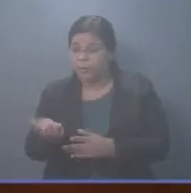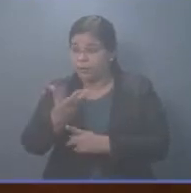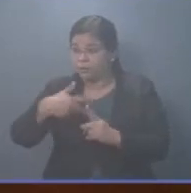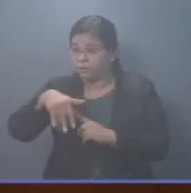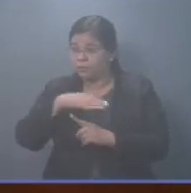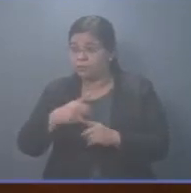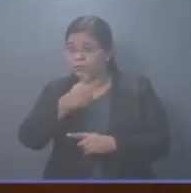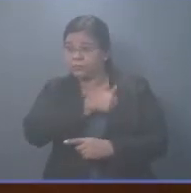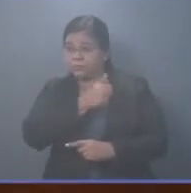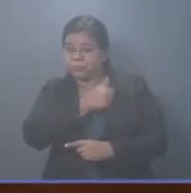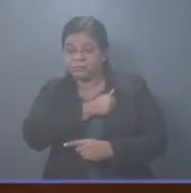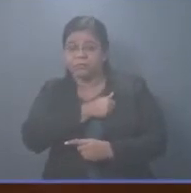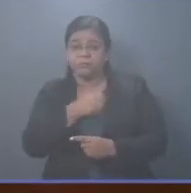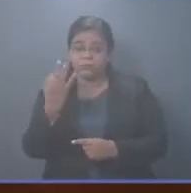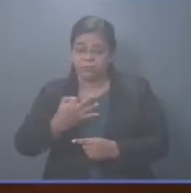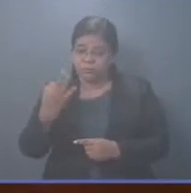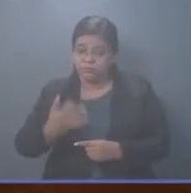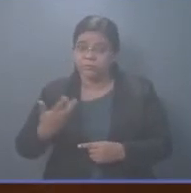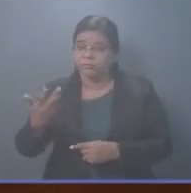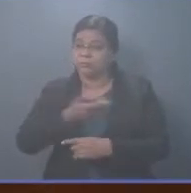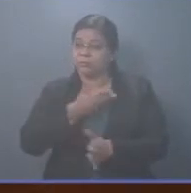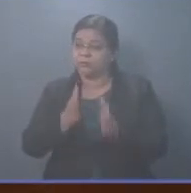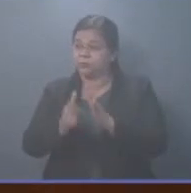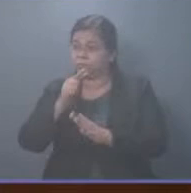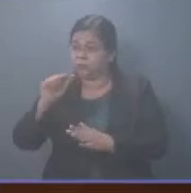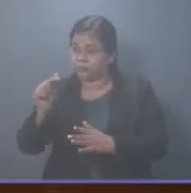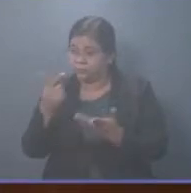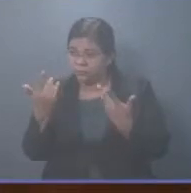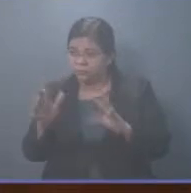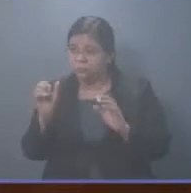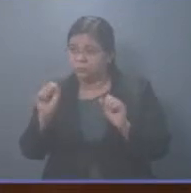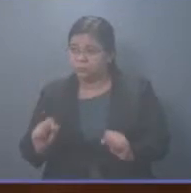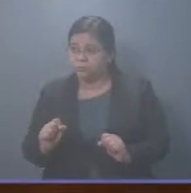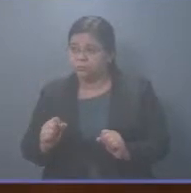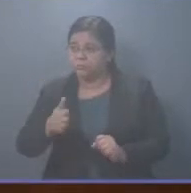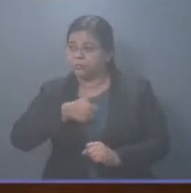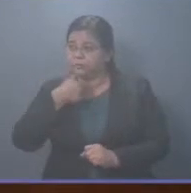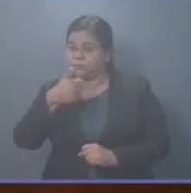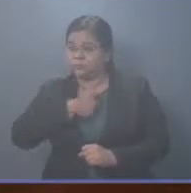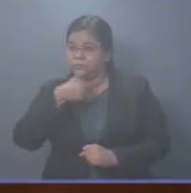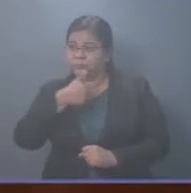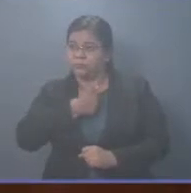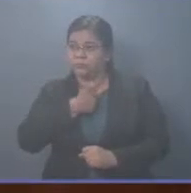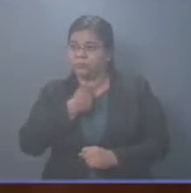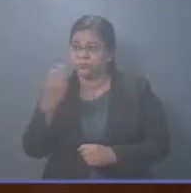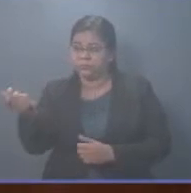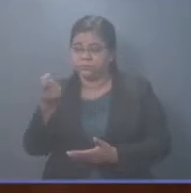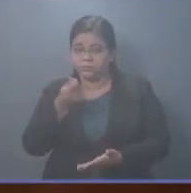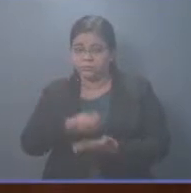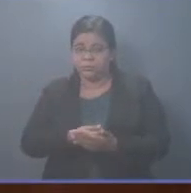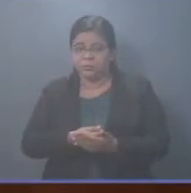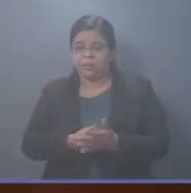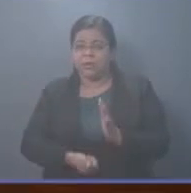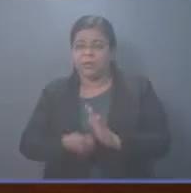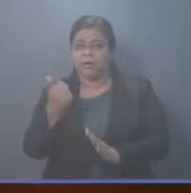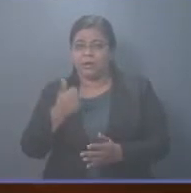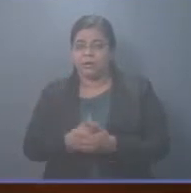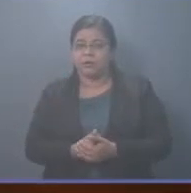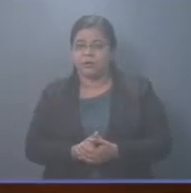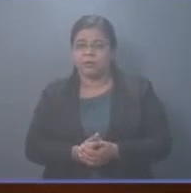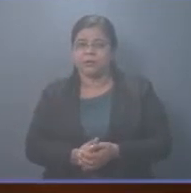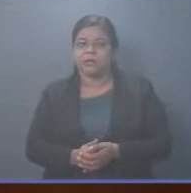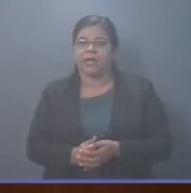esencial, siendo necesario que la entidad de que se trate genere su propio flujo de ingresos en niveles que le permitan ser